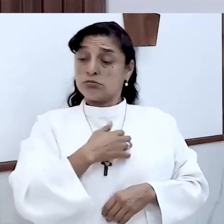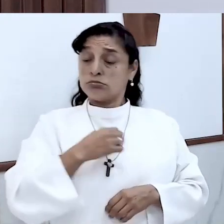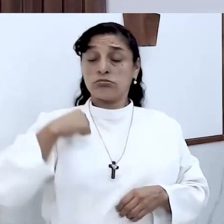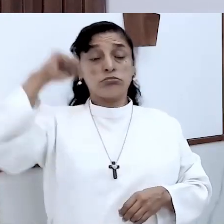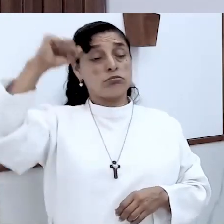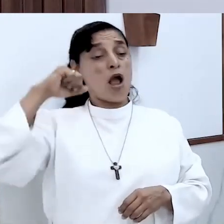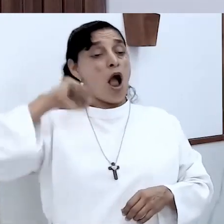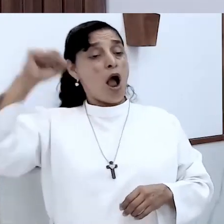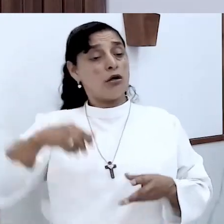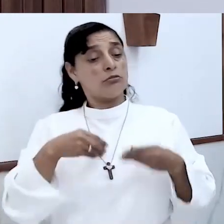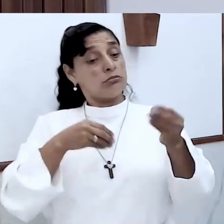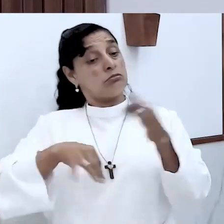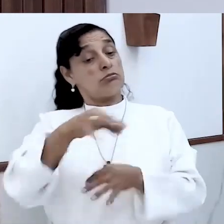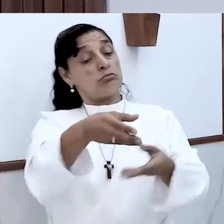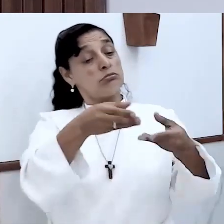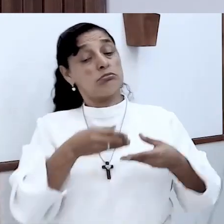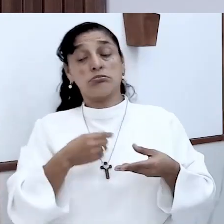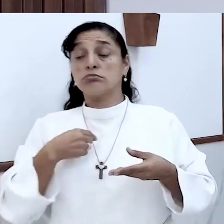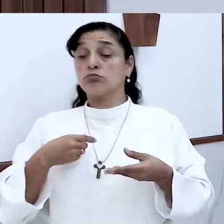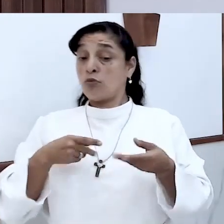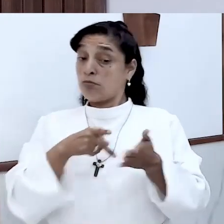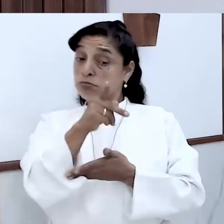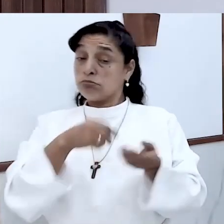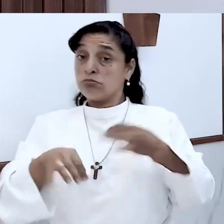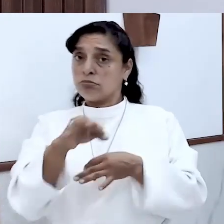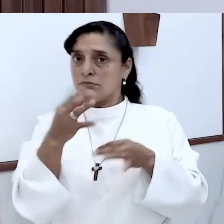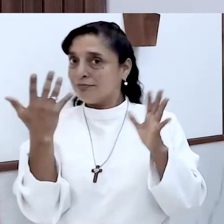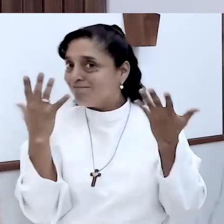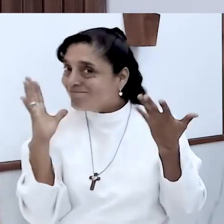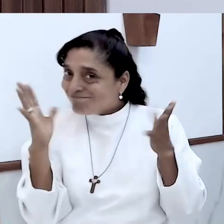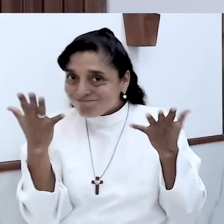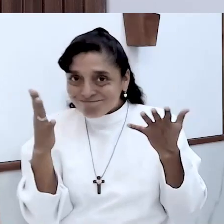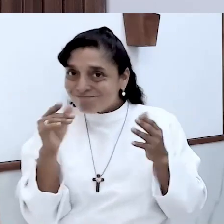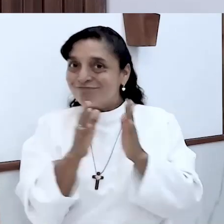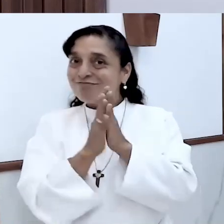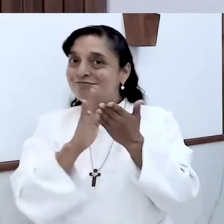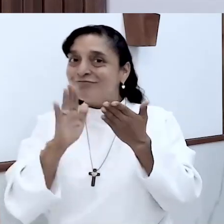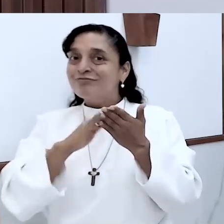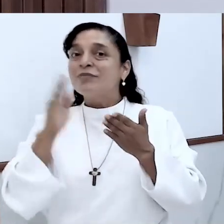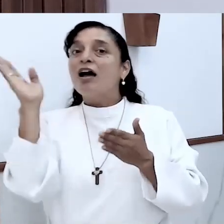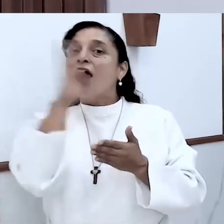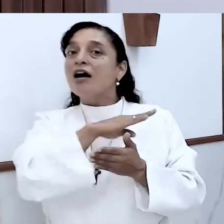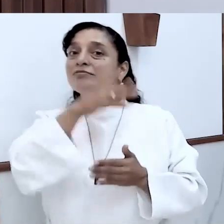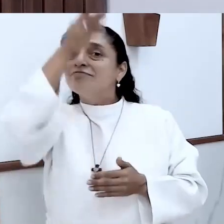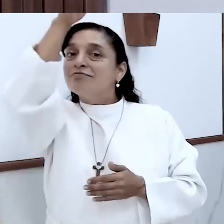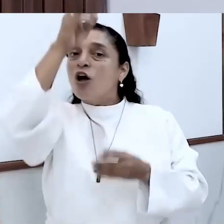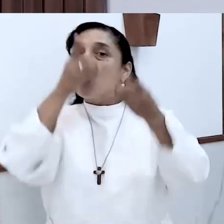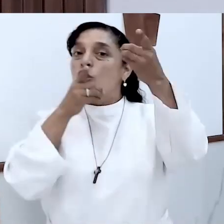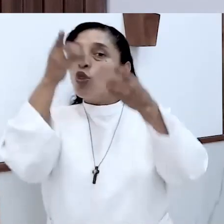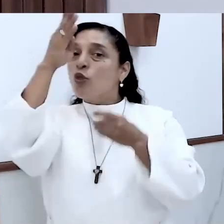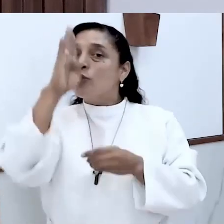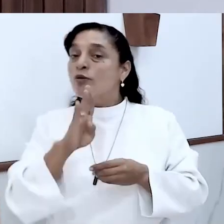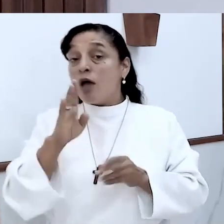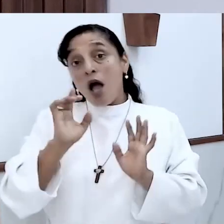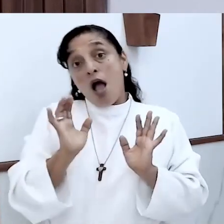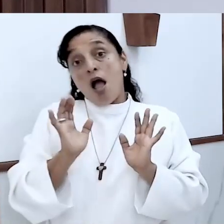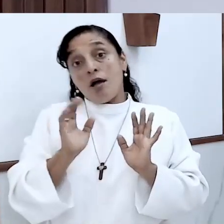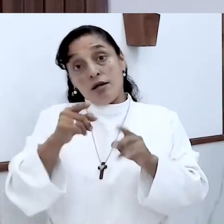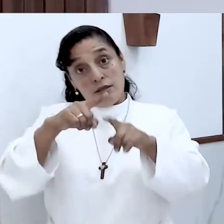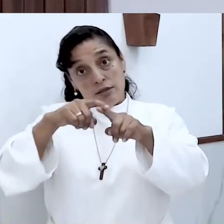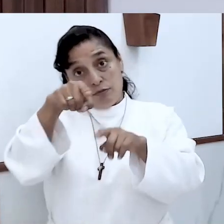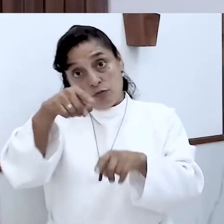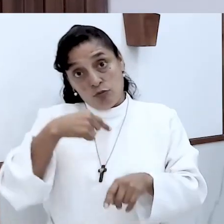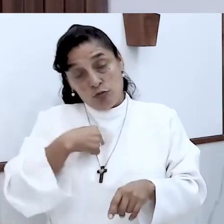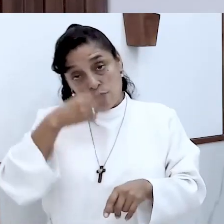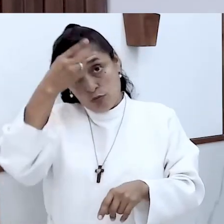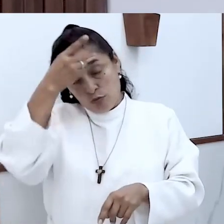un regalo, es un don precioso que el Señor nos ofrece, el perdón de los pecados. Lógicamente depende de nosotros, el que lo